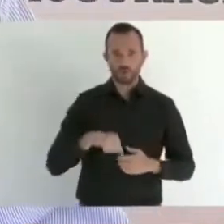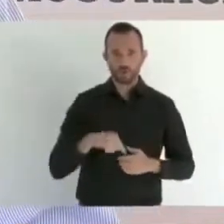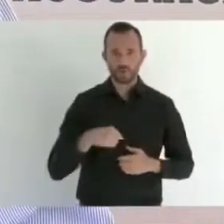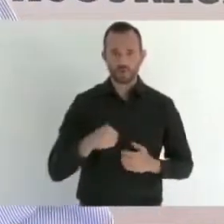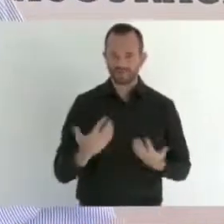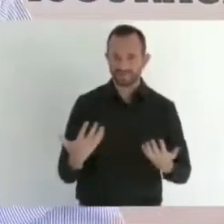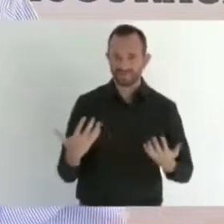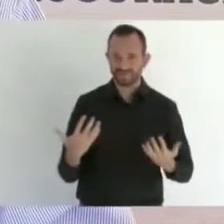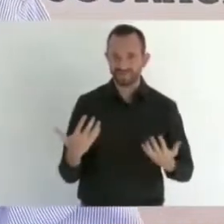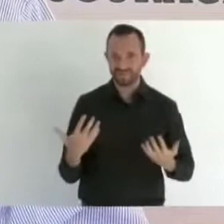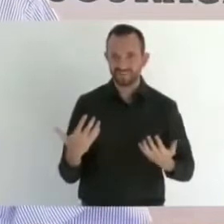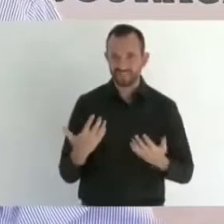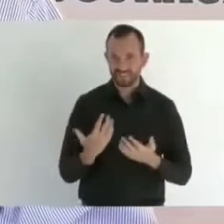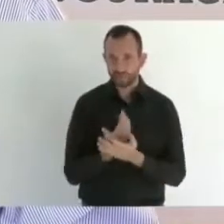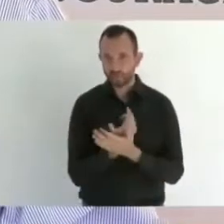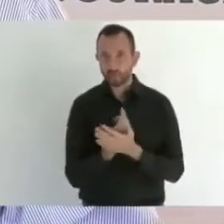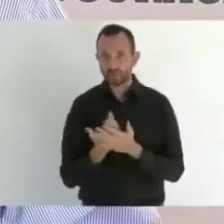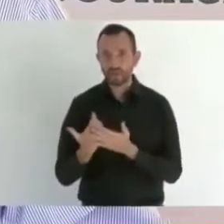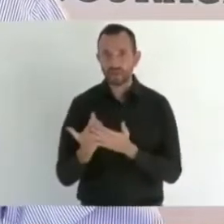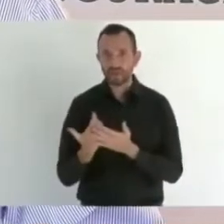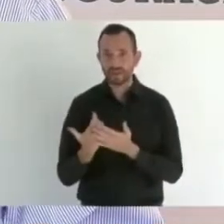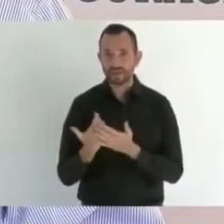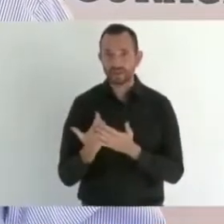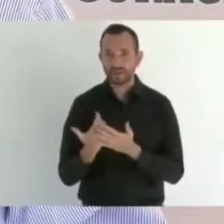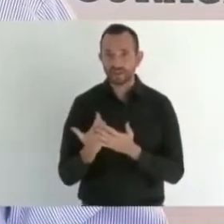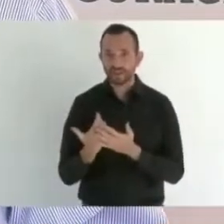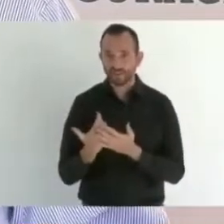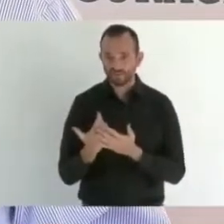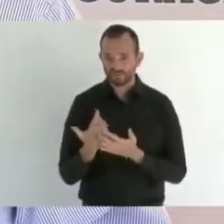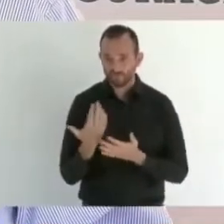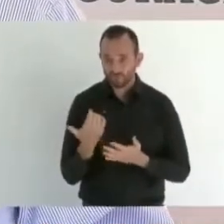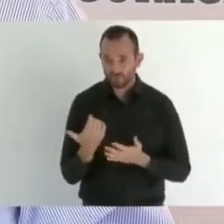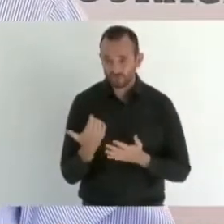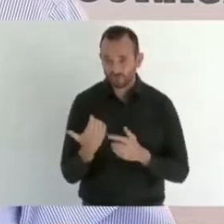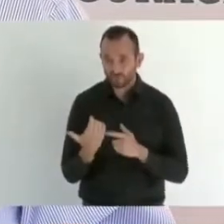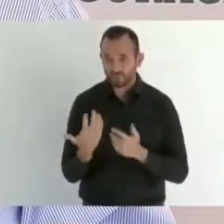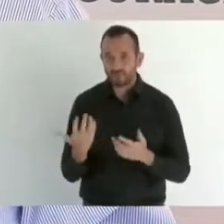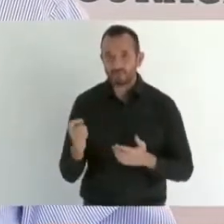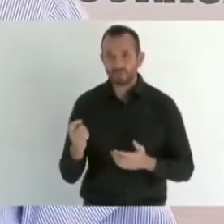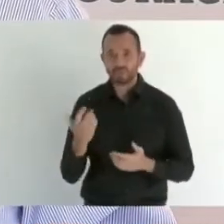kilos y medio de fortis